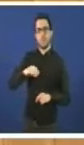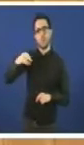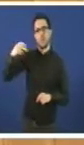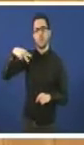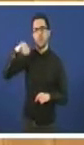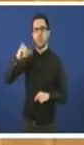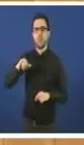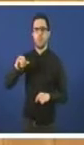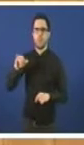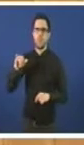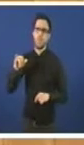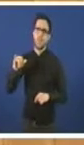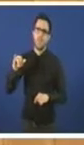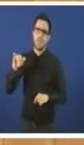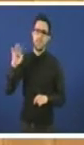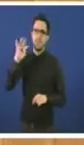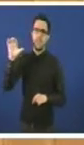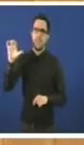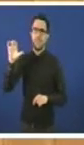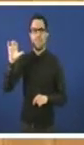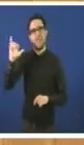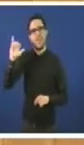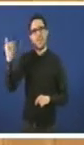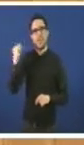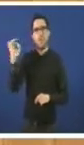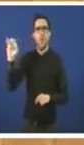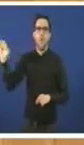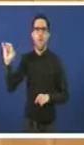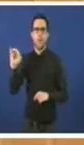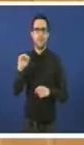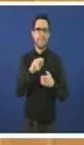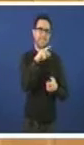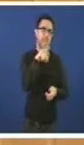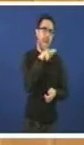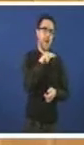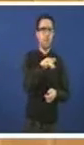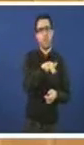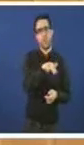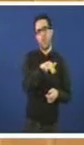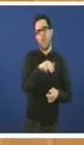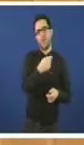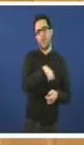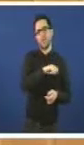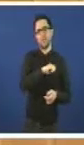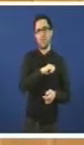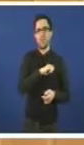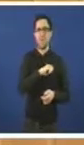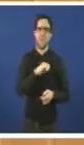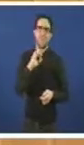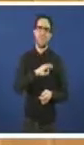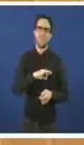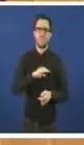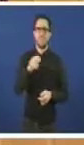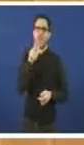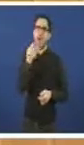galego señor habichuelas y fuego en español y mosteiro de santo estevo de ribas